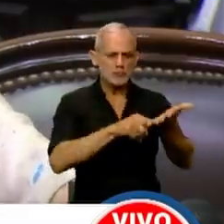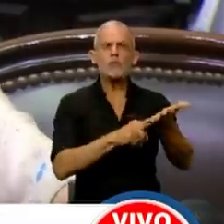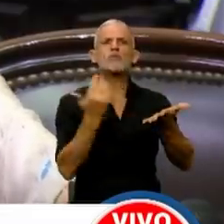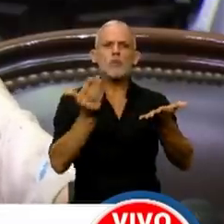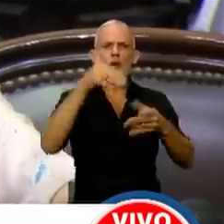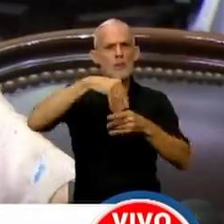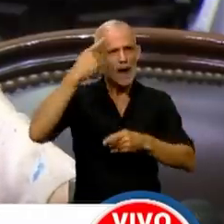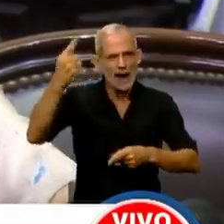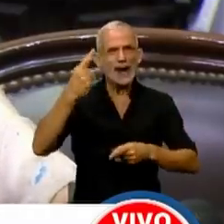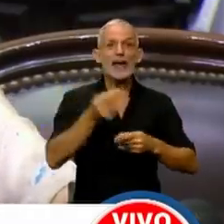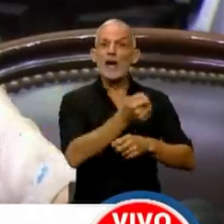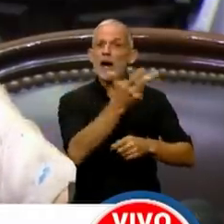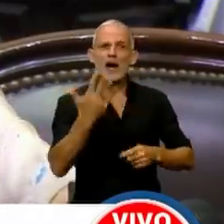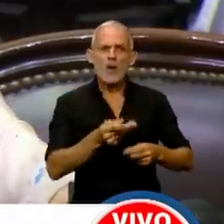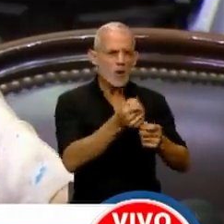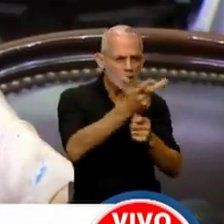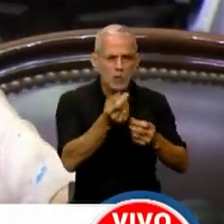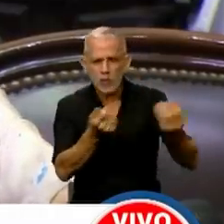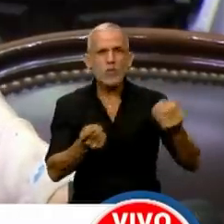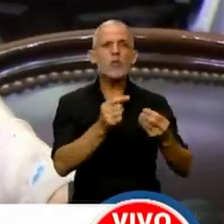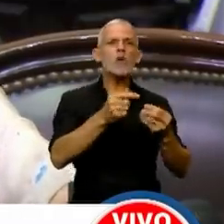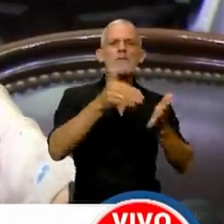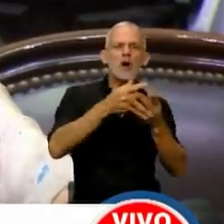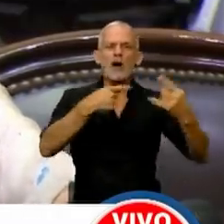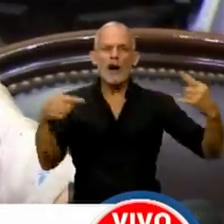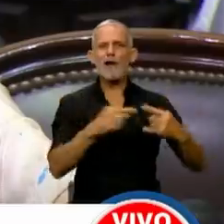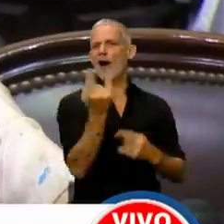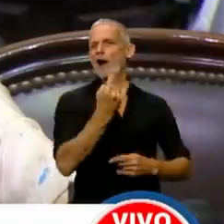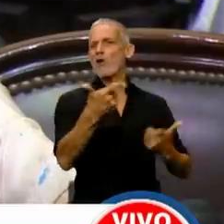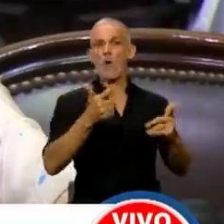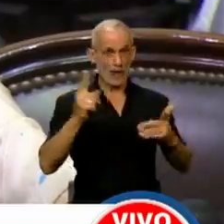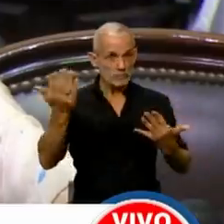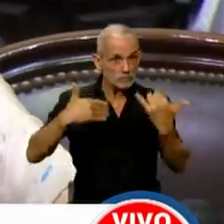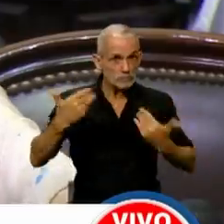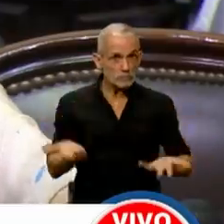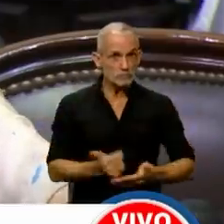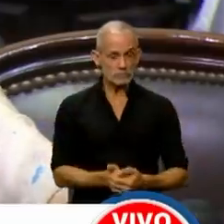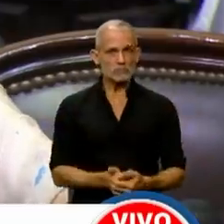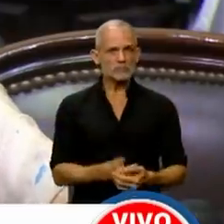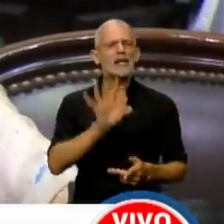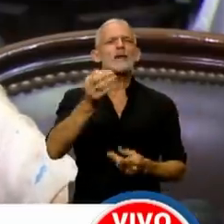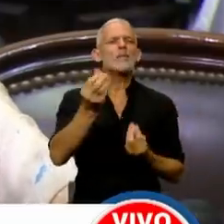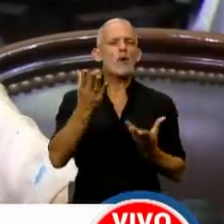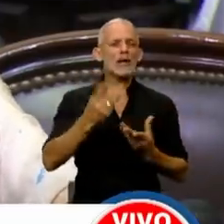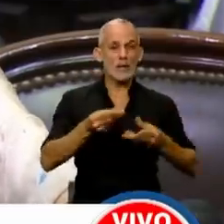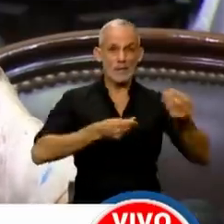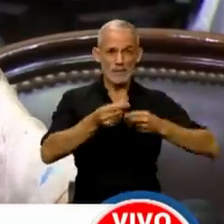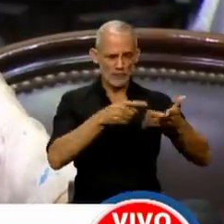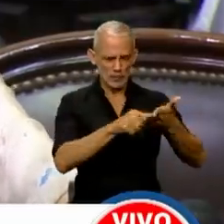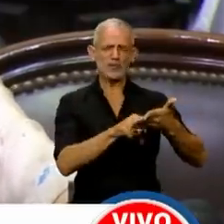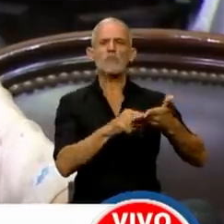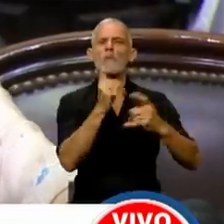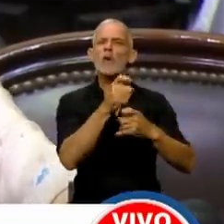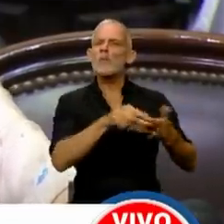podemos creer que los números que traen no tienen falsedad. ¿Sabe por qué el presupuesto tiene